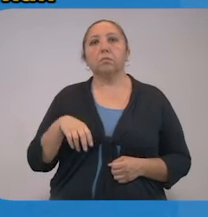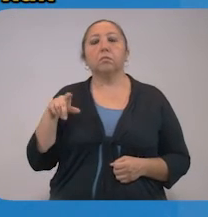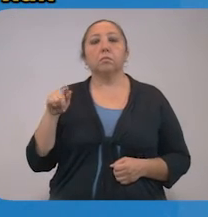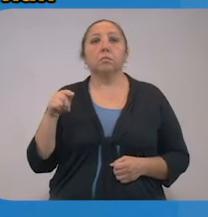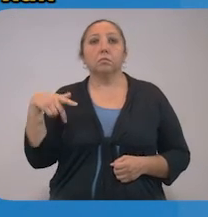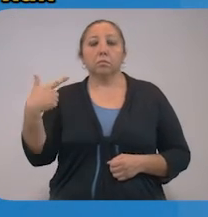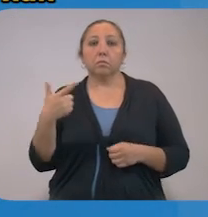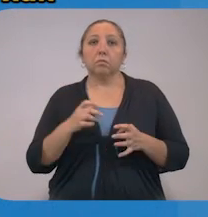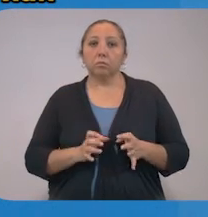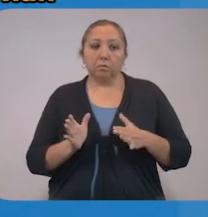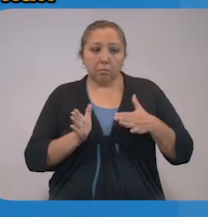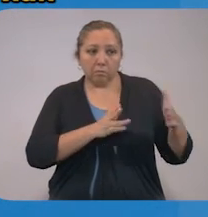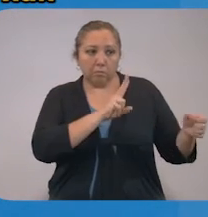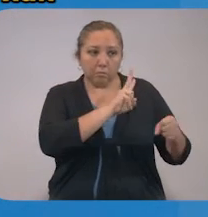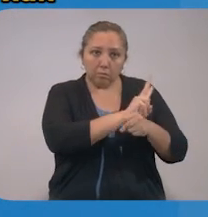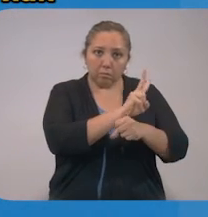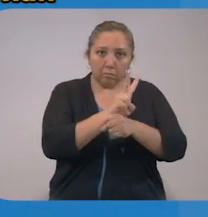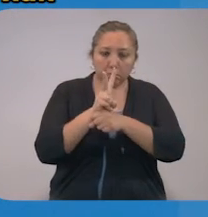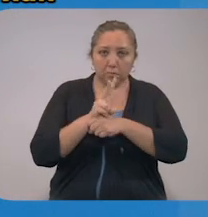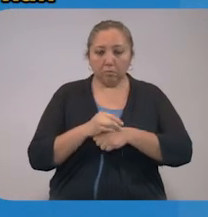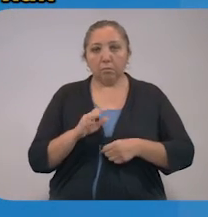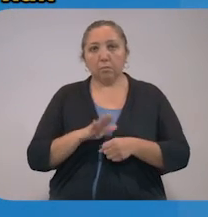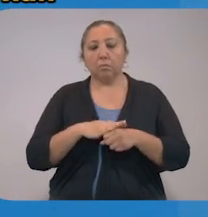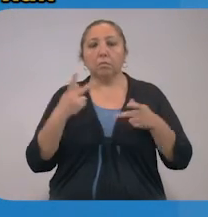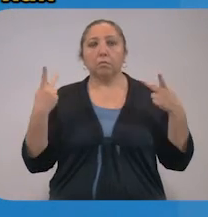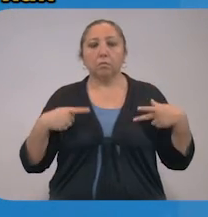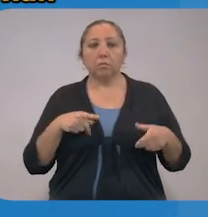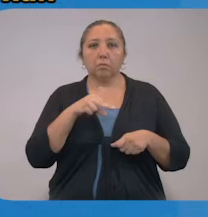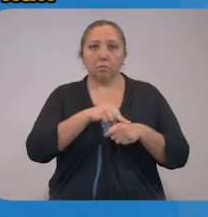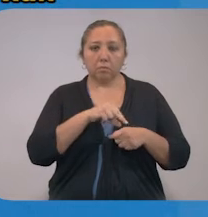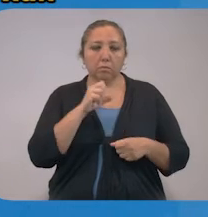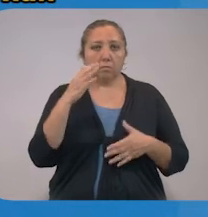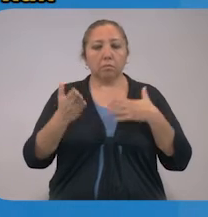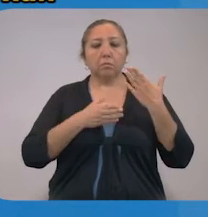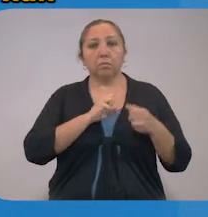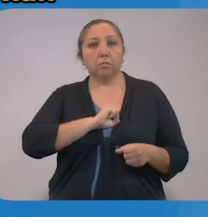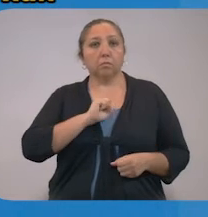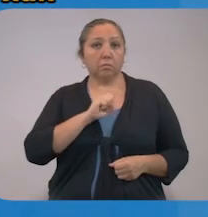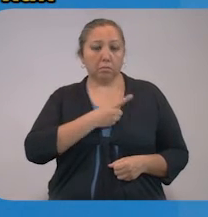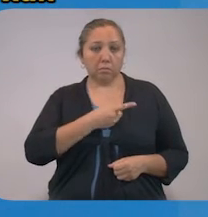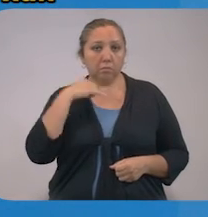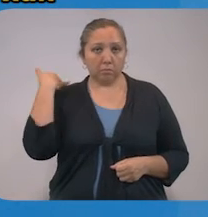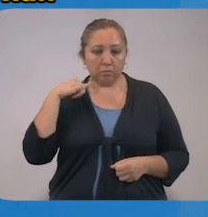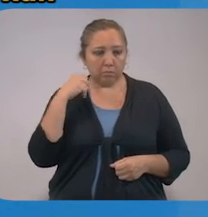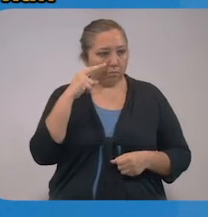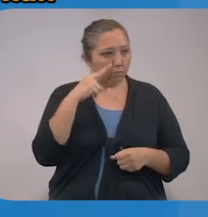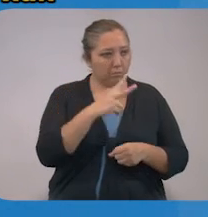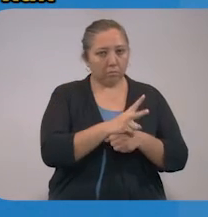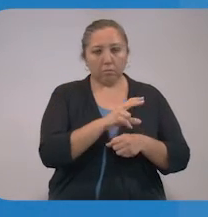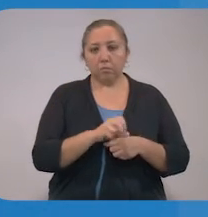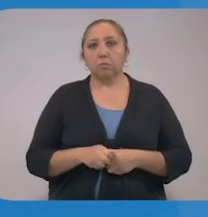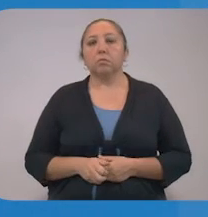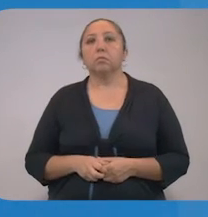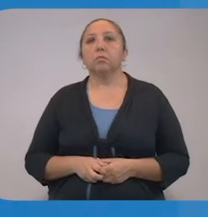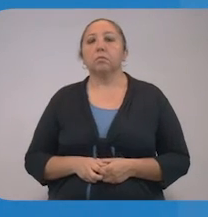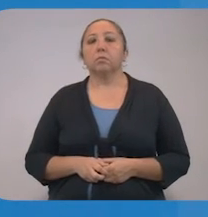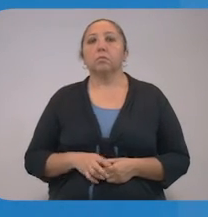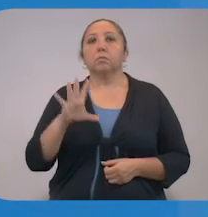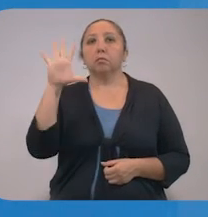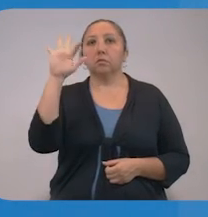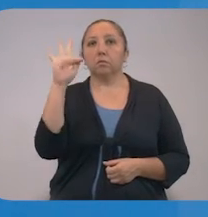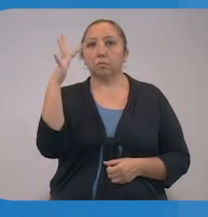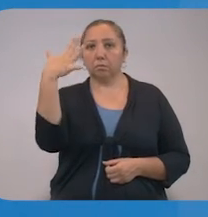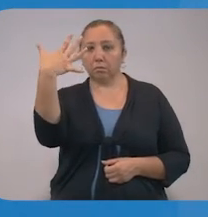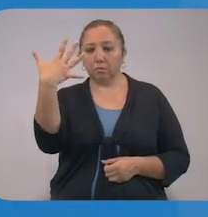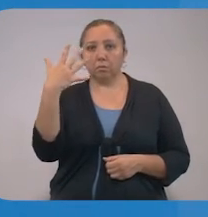están estables, aislados y monitoreados constantemente por personal médico de los Servicios de Salud de Yucatán y presentan síntomas leves. 45